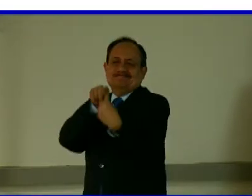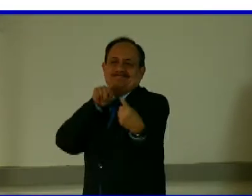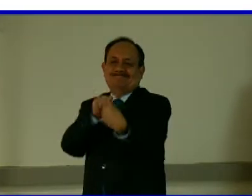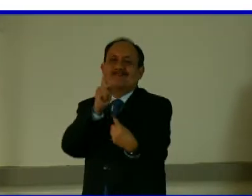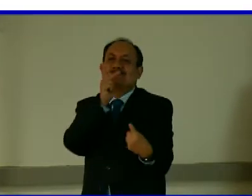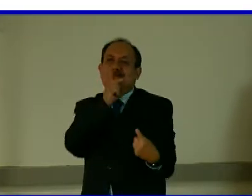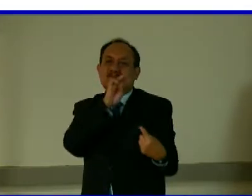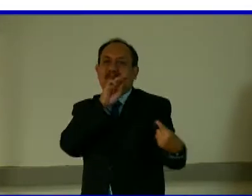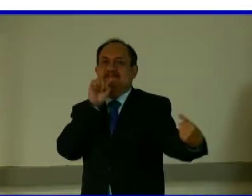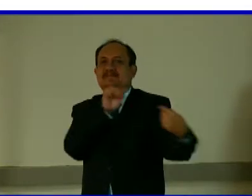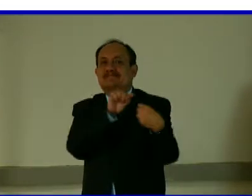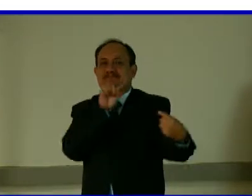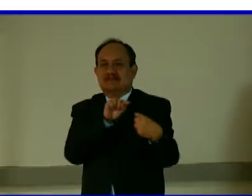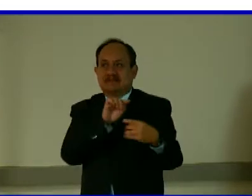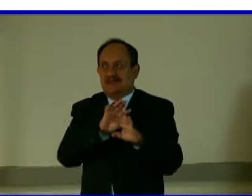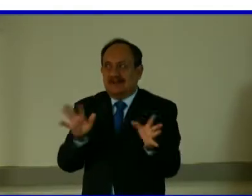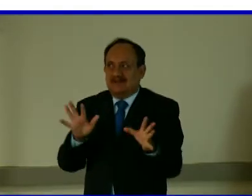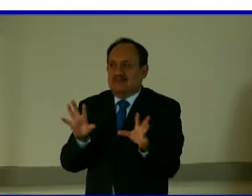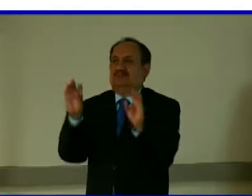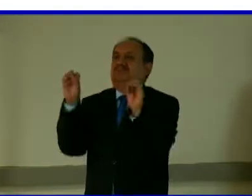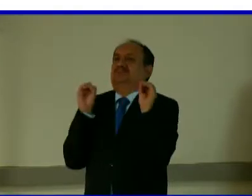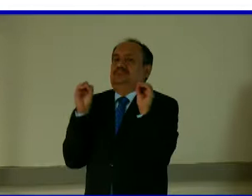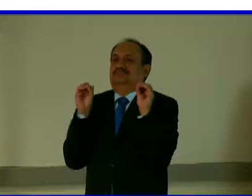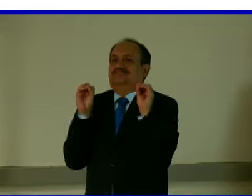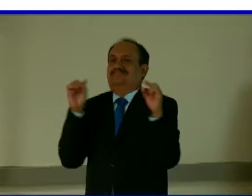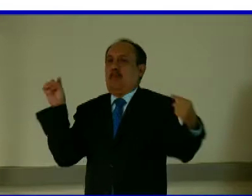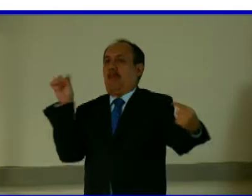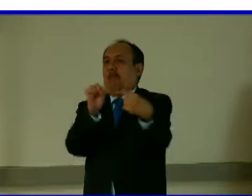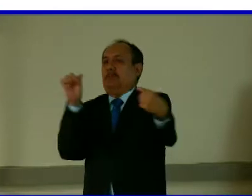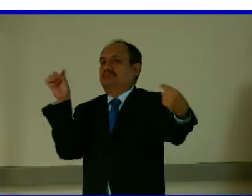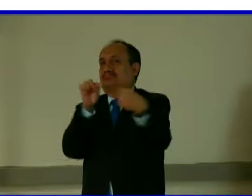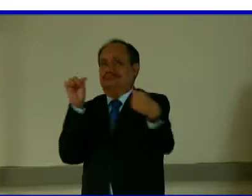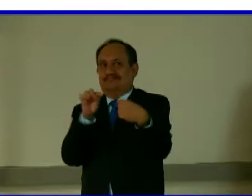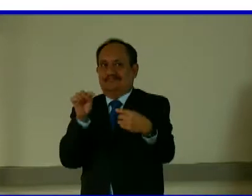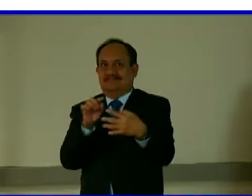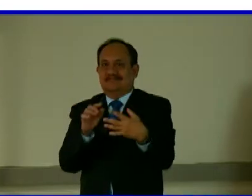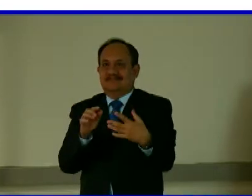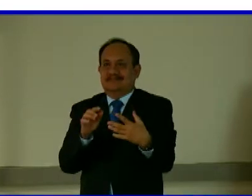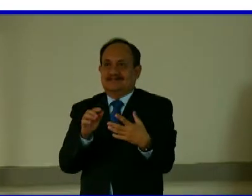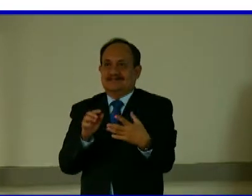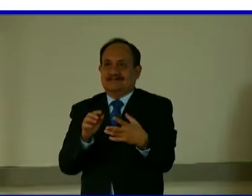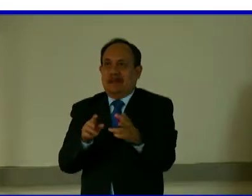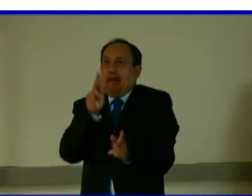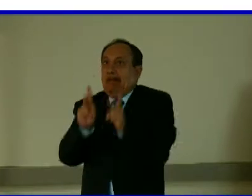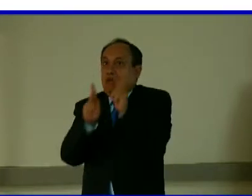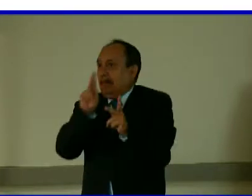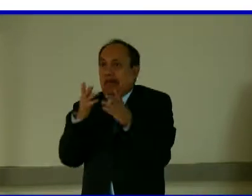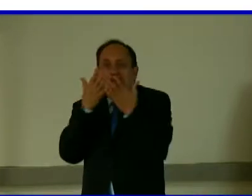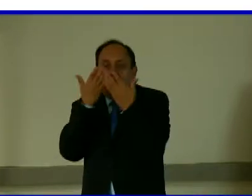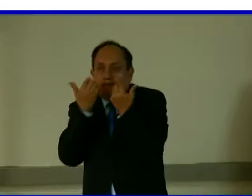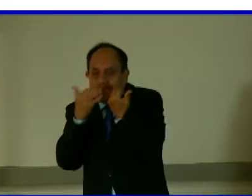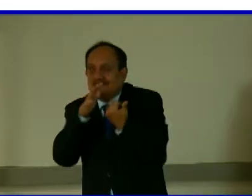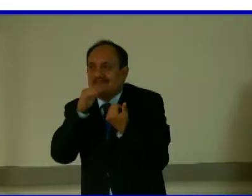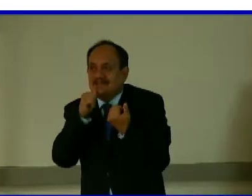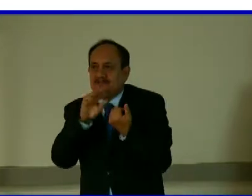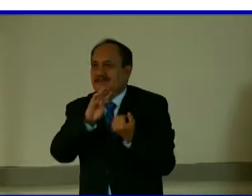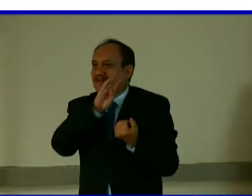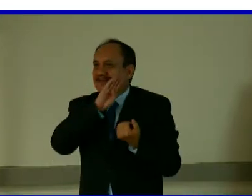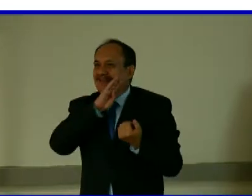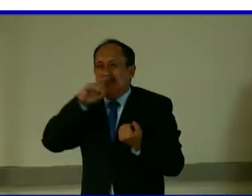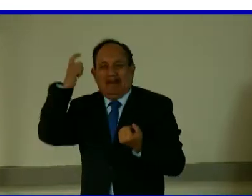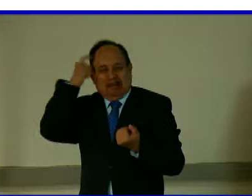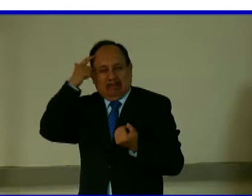aquí para hablar nada. Un tópico de conversación, perdona. Si ahí la mamá no tiene cabeza